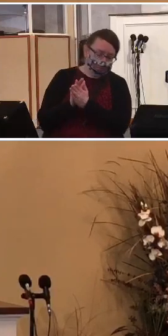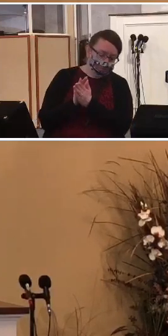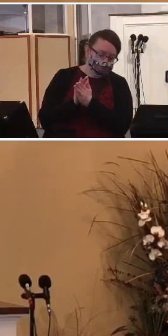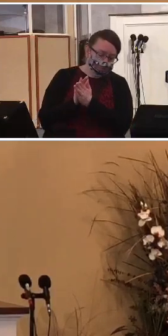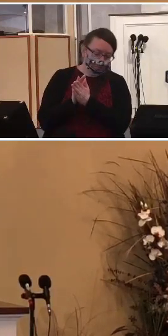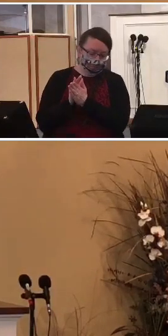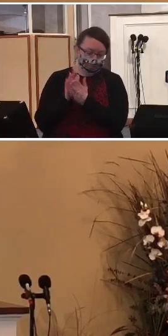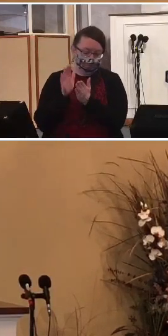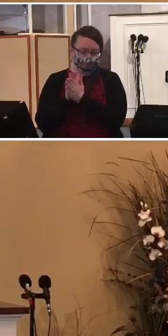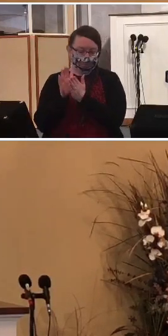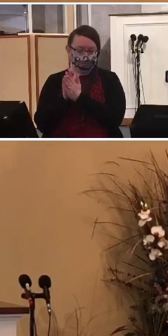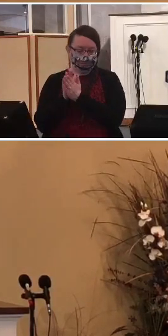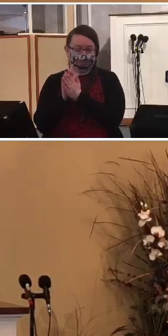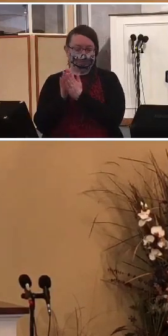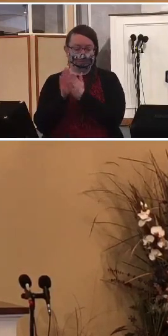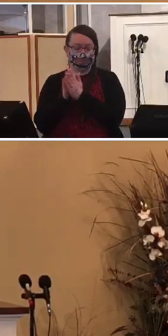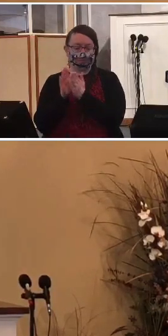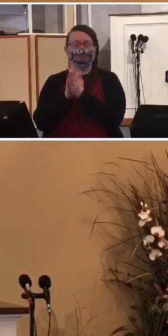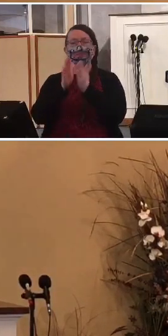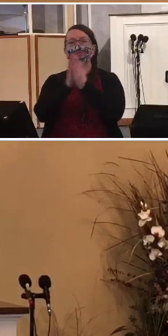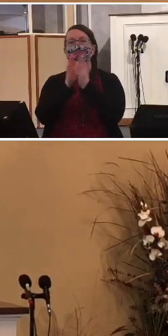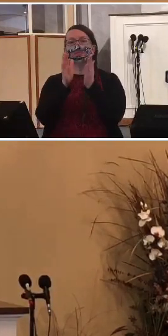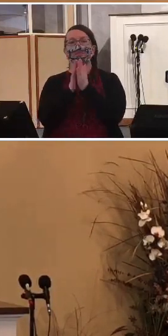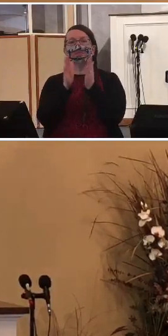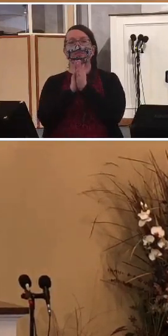regocijarnos en Jesús ahora mismo.